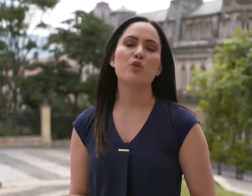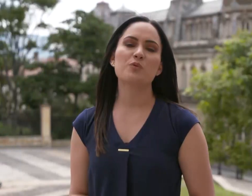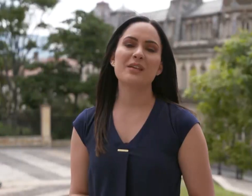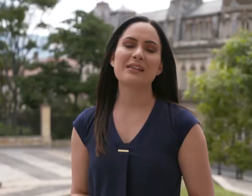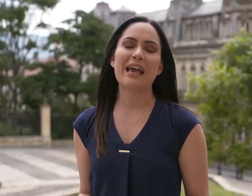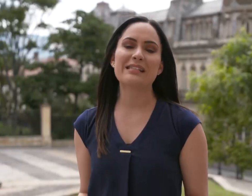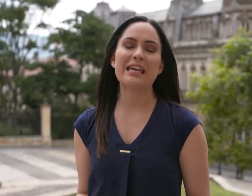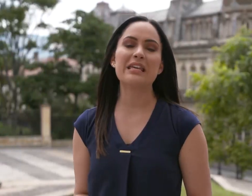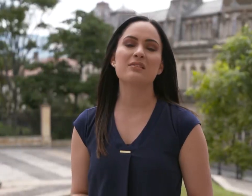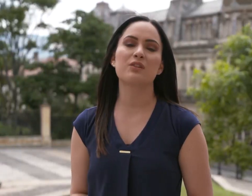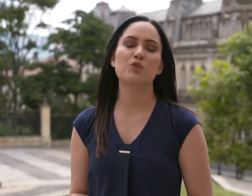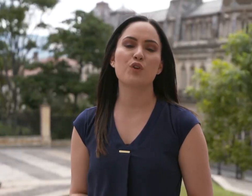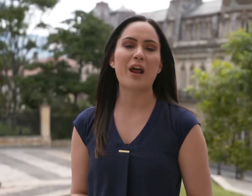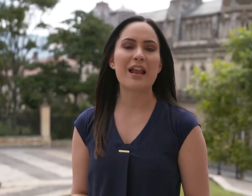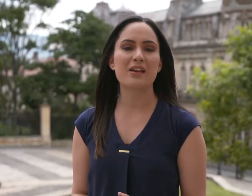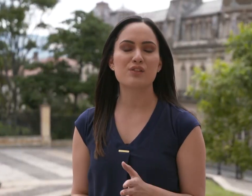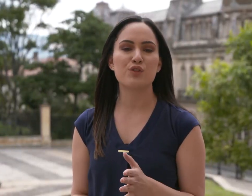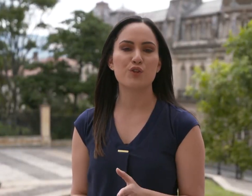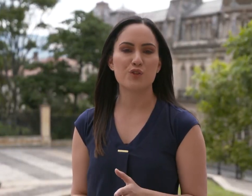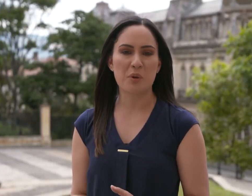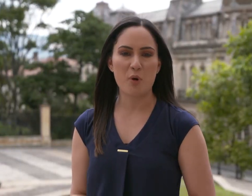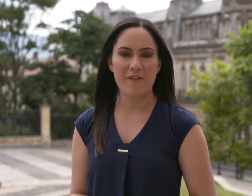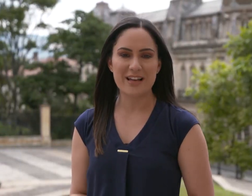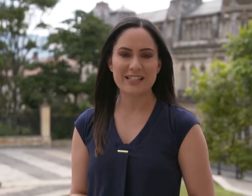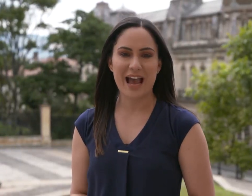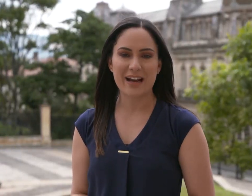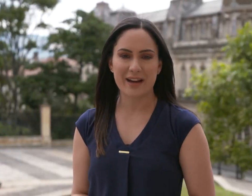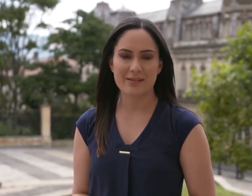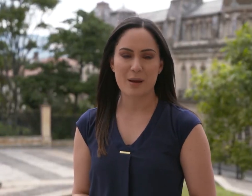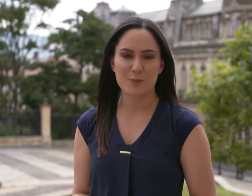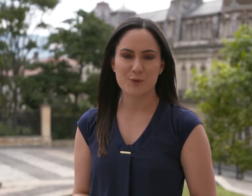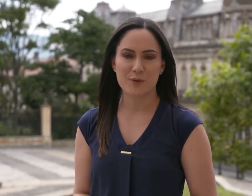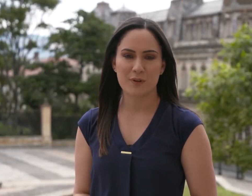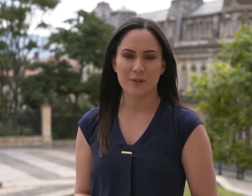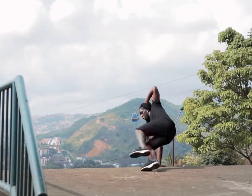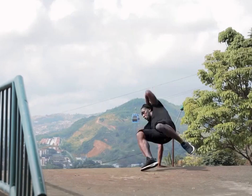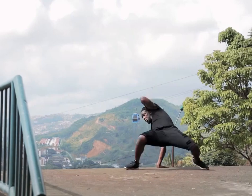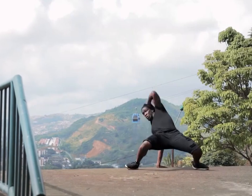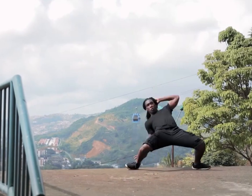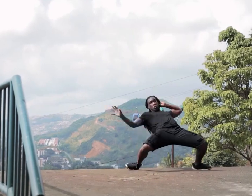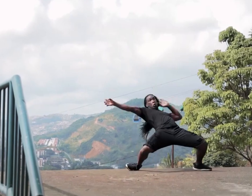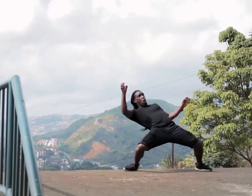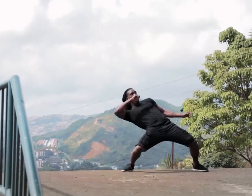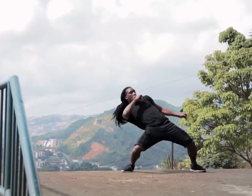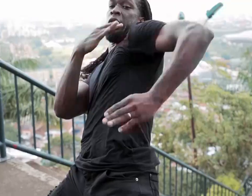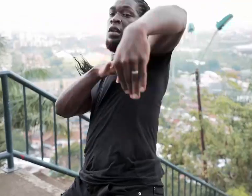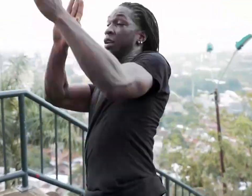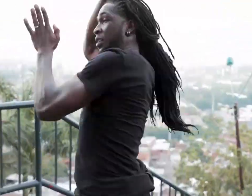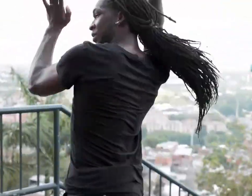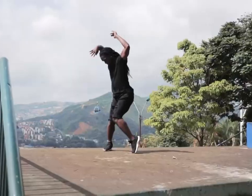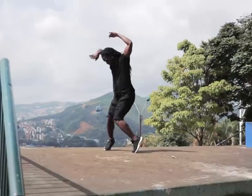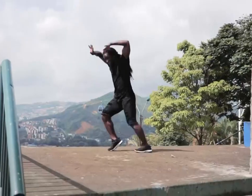Vamos a unos mensajes institucionales, no se muevan, ya regresamos.